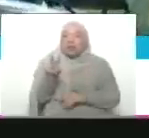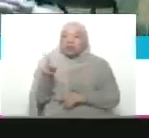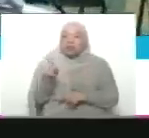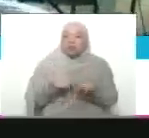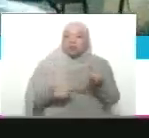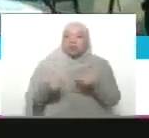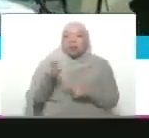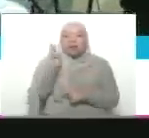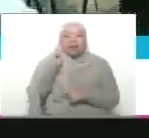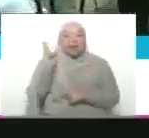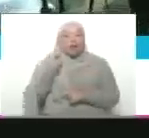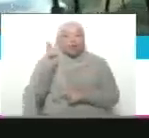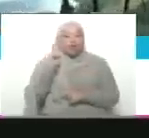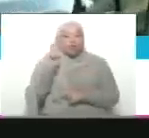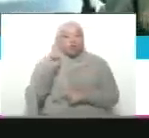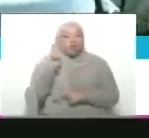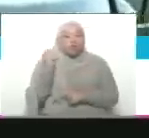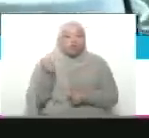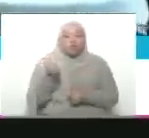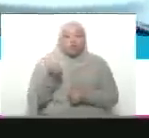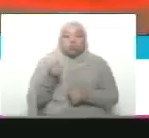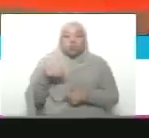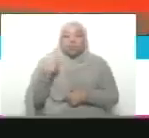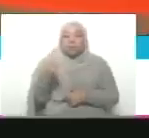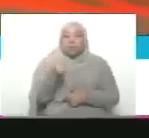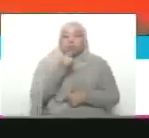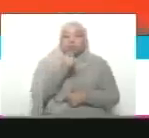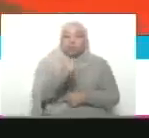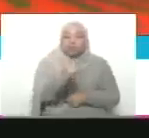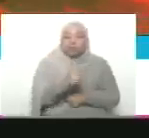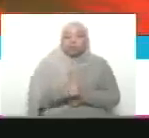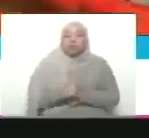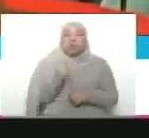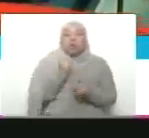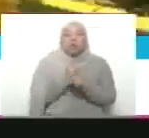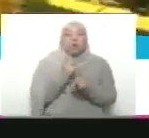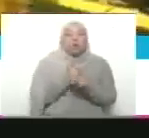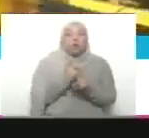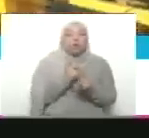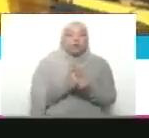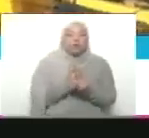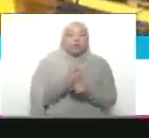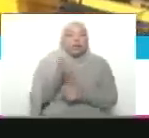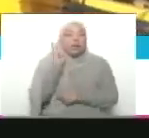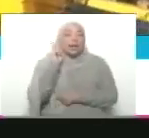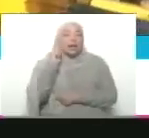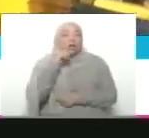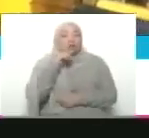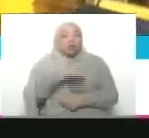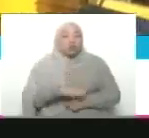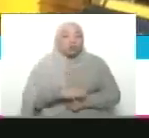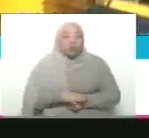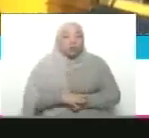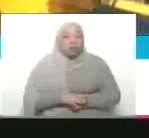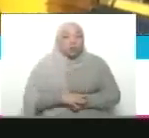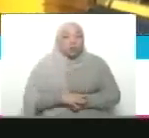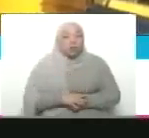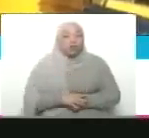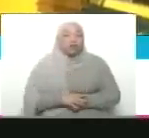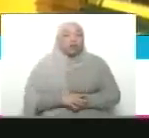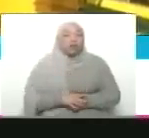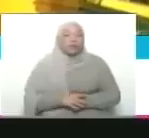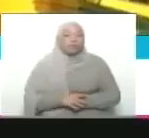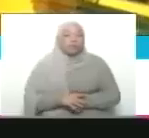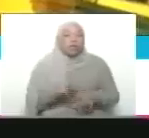radiodifusora Venezuela luego de las noticias y competía con las con las radionovelas Señor Presidente